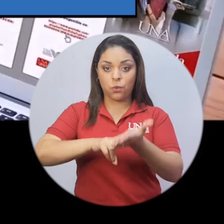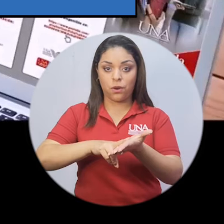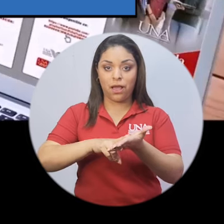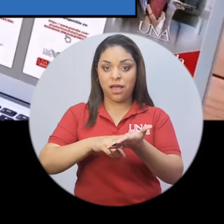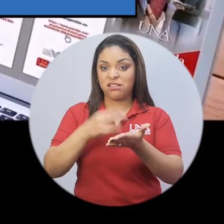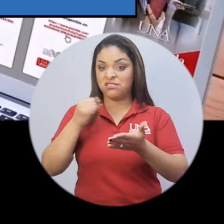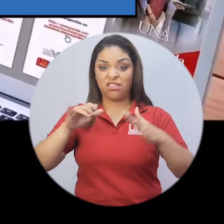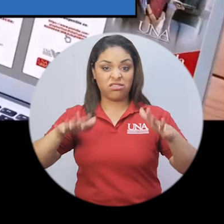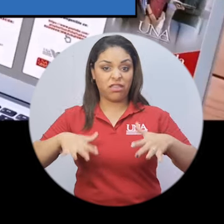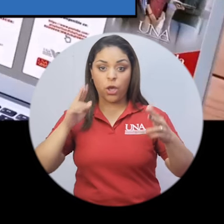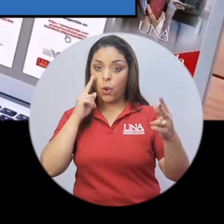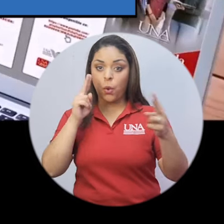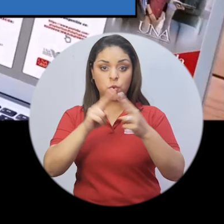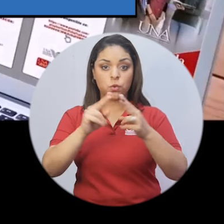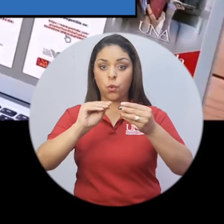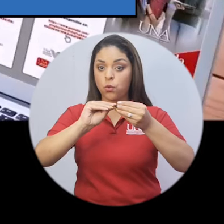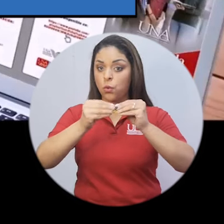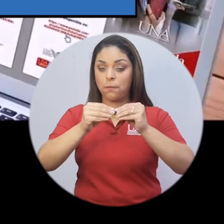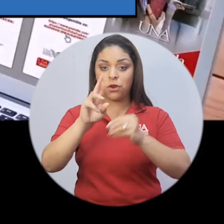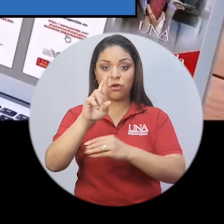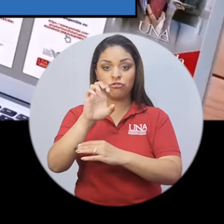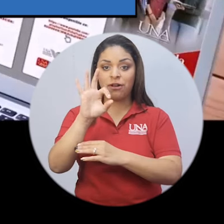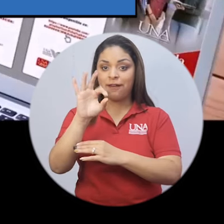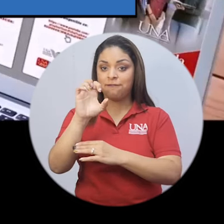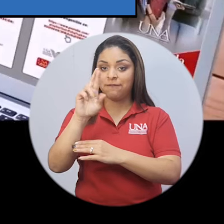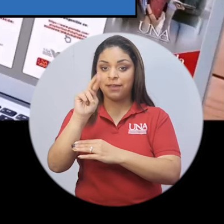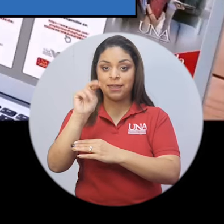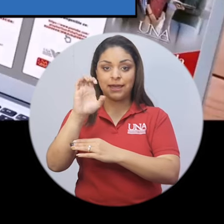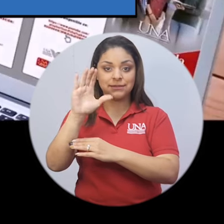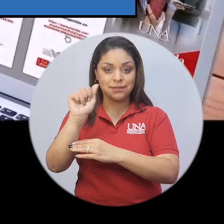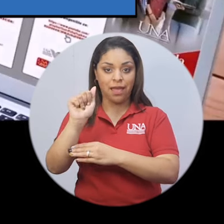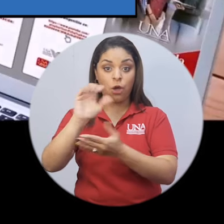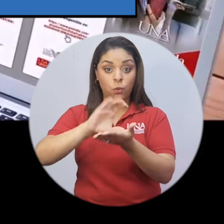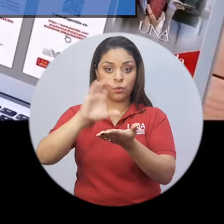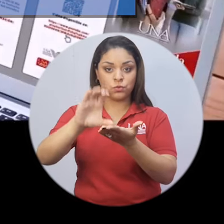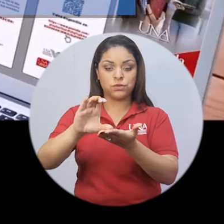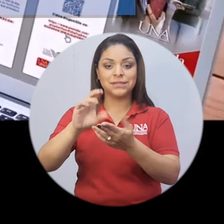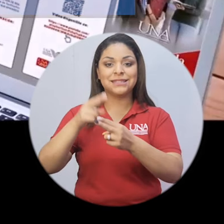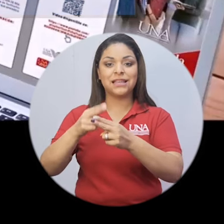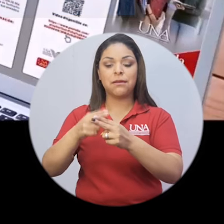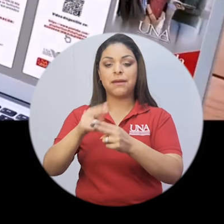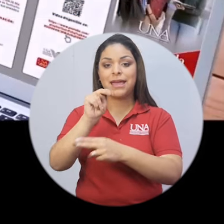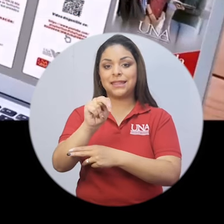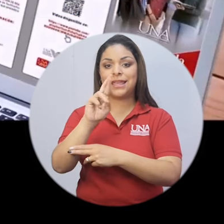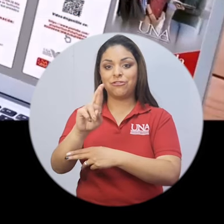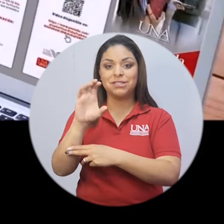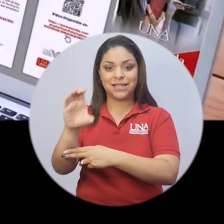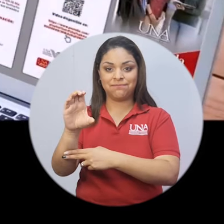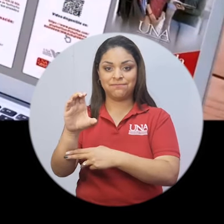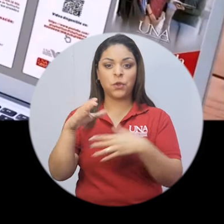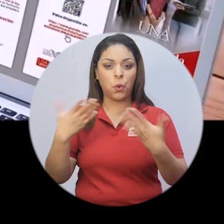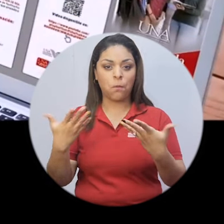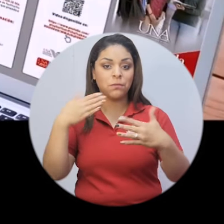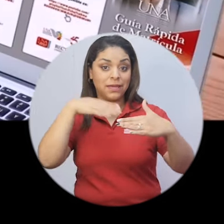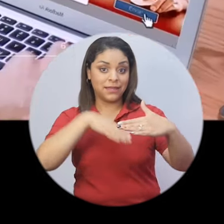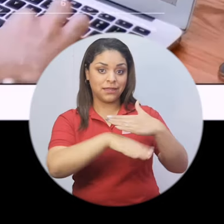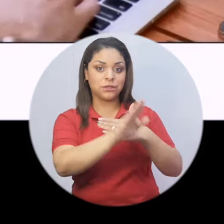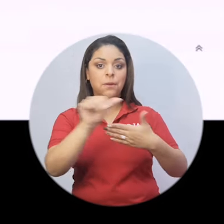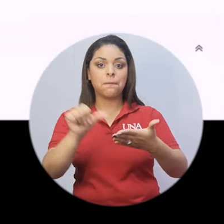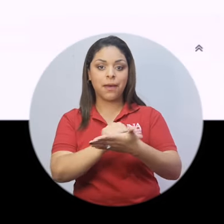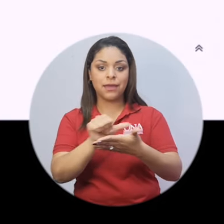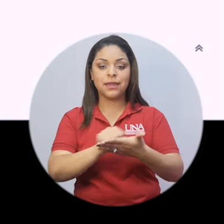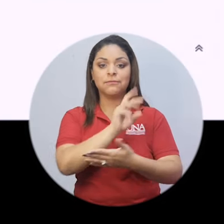¿Cómo matricular si no conozco el número de referencia del curso NRC? Ingresa a la página